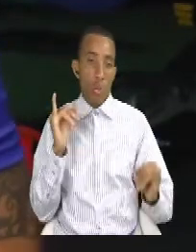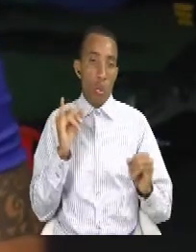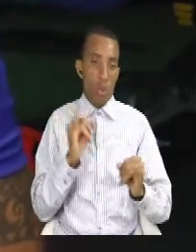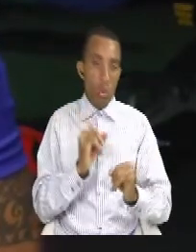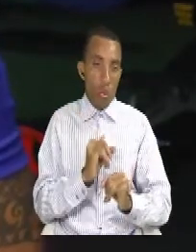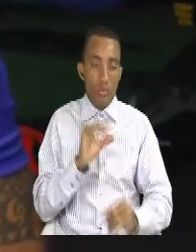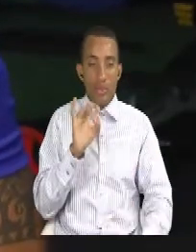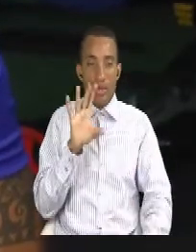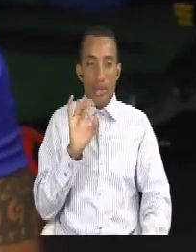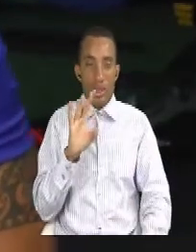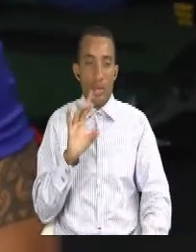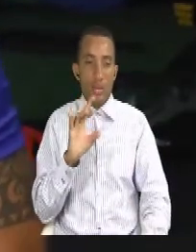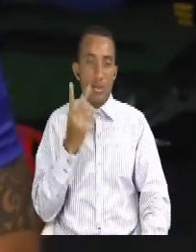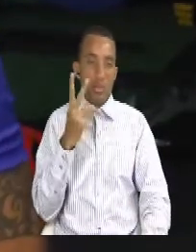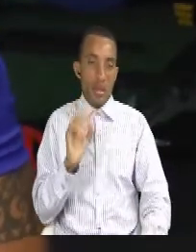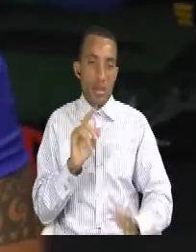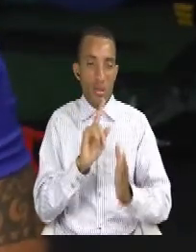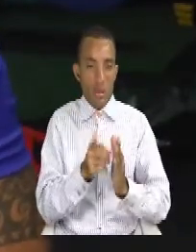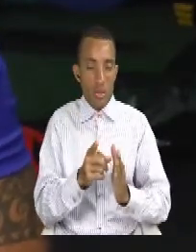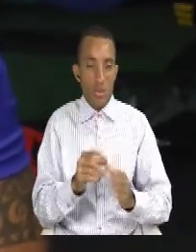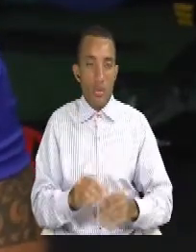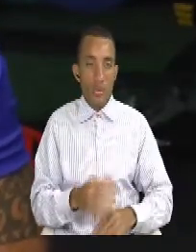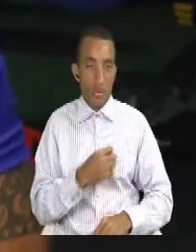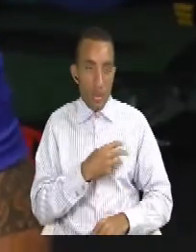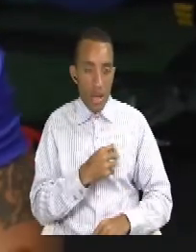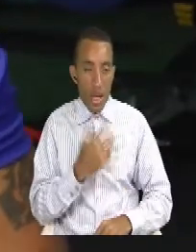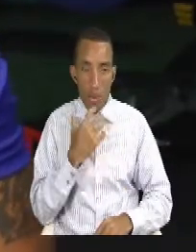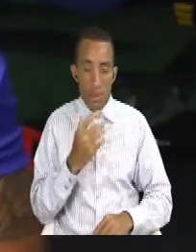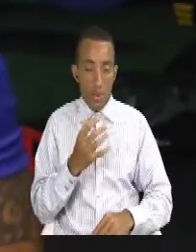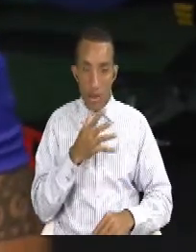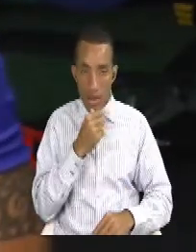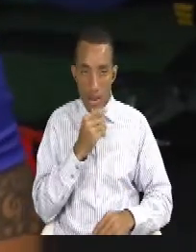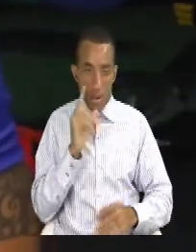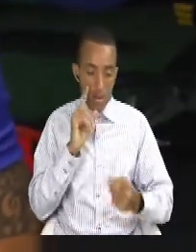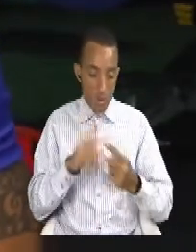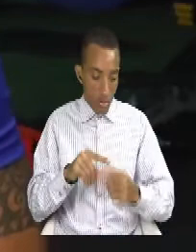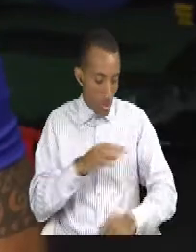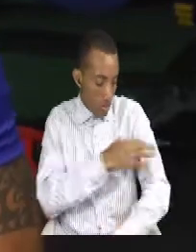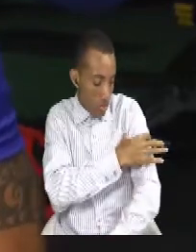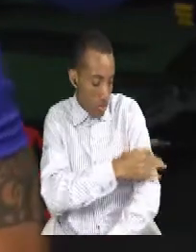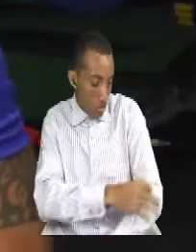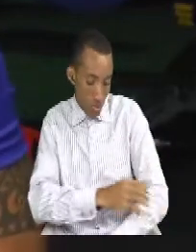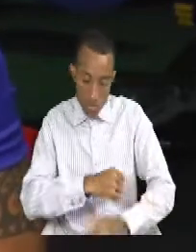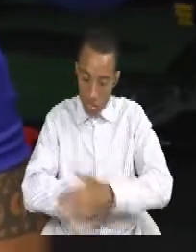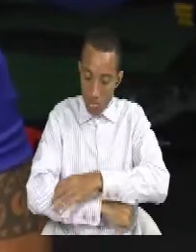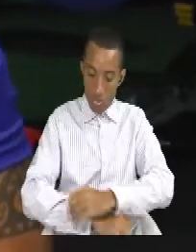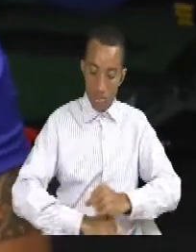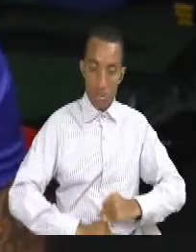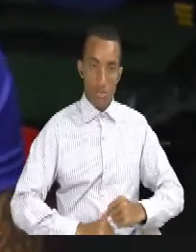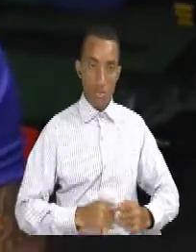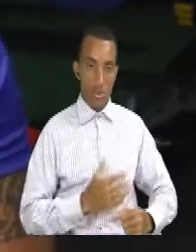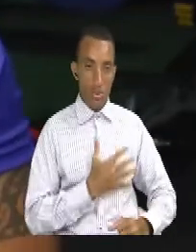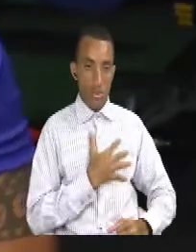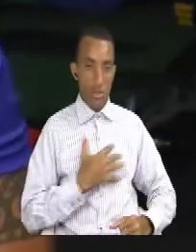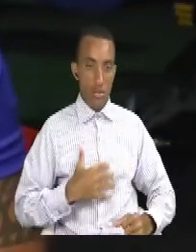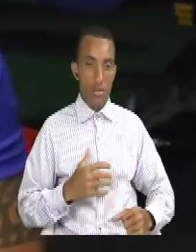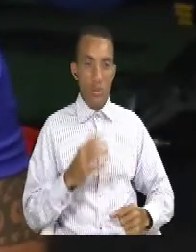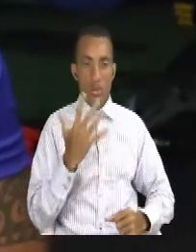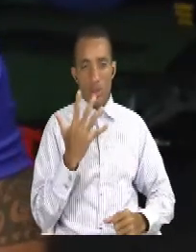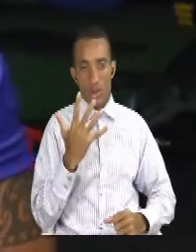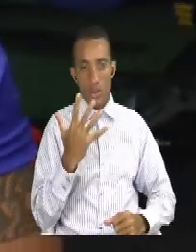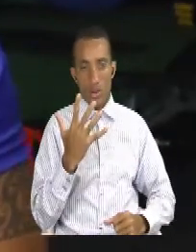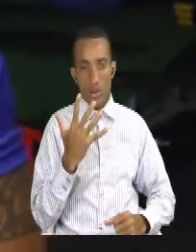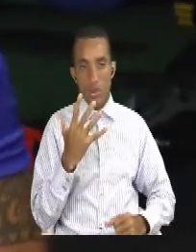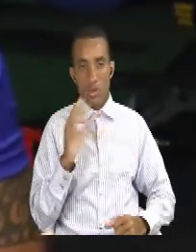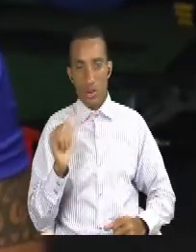15 y 20 minutos de cardio. Pero si yo no estoy bajando de peso y mi objetivo es tonificar, aumentar la masa muscular, finalizaría con unos 5 a 10 minutos